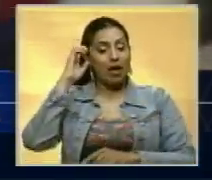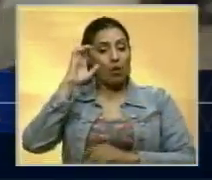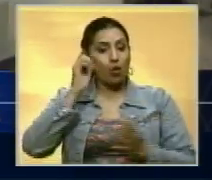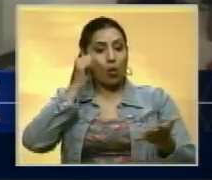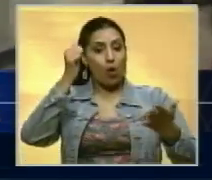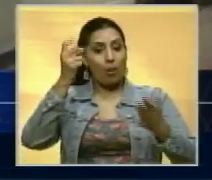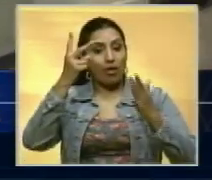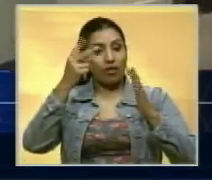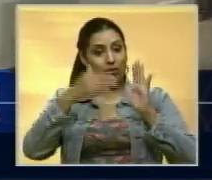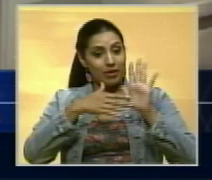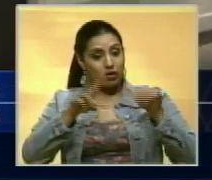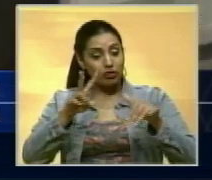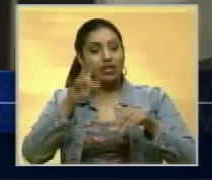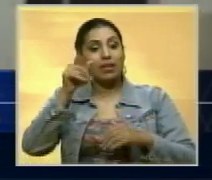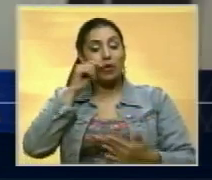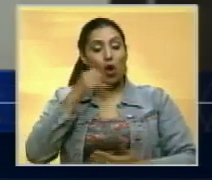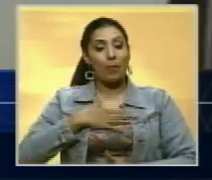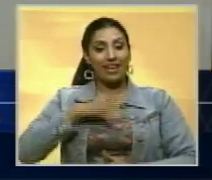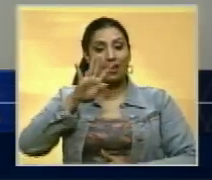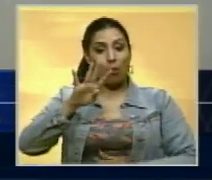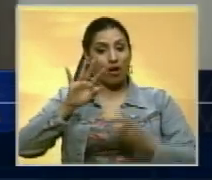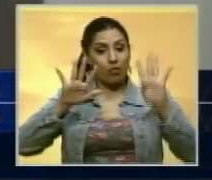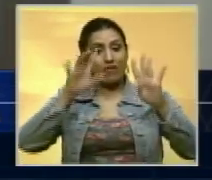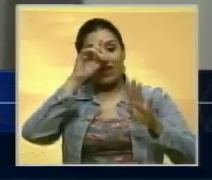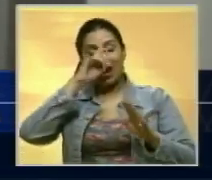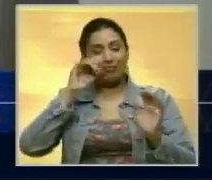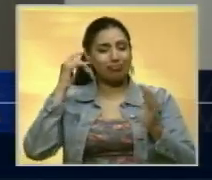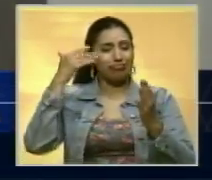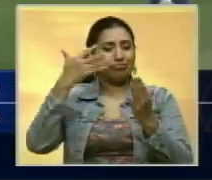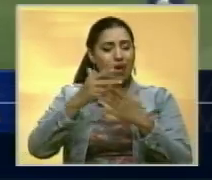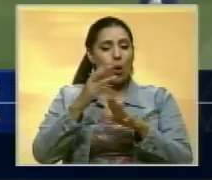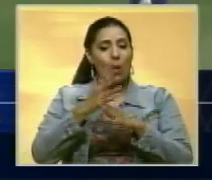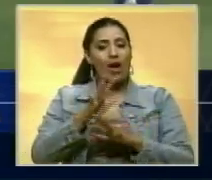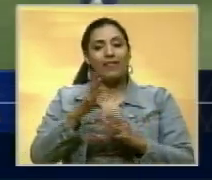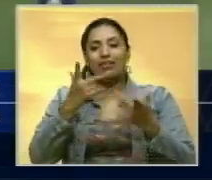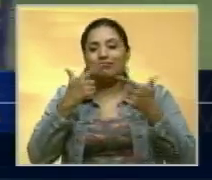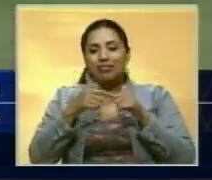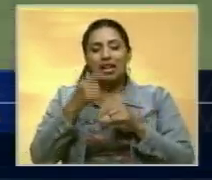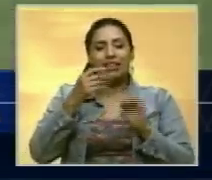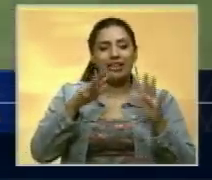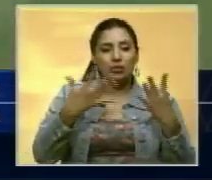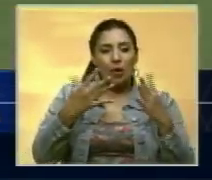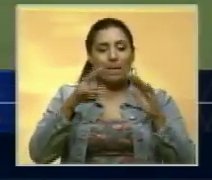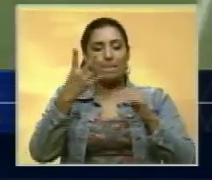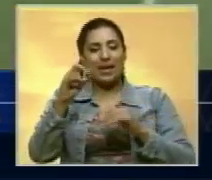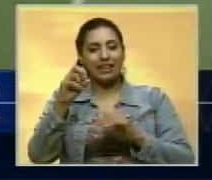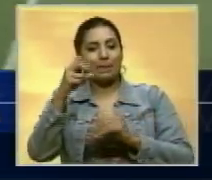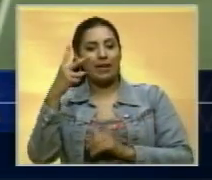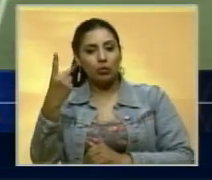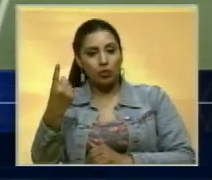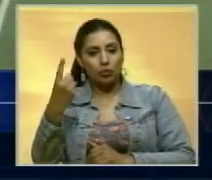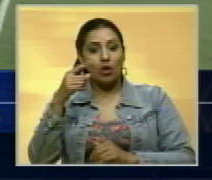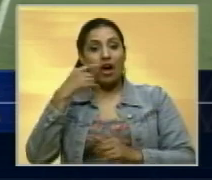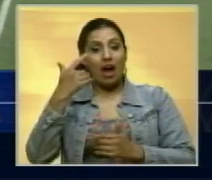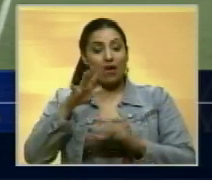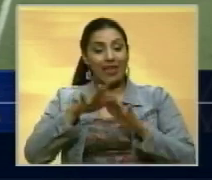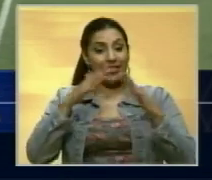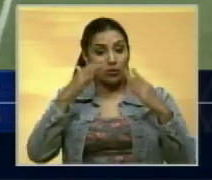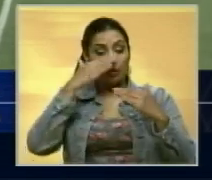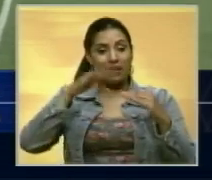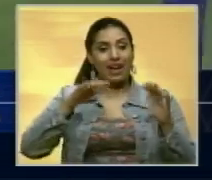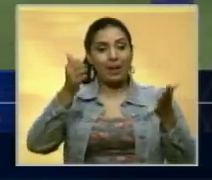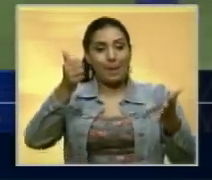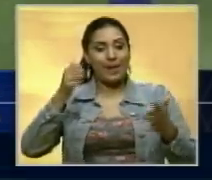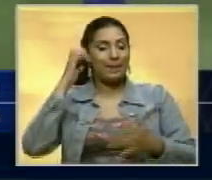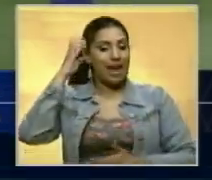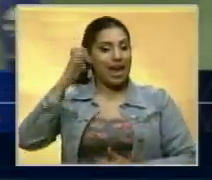con la Roja. Lopetegui, de 49 años, estuvo con las selecciones nacionales sub-19, sub-20 y sub-21. Con la sub-19 ganó el